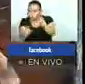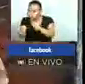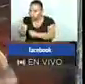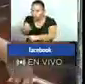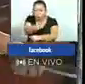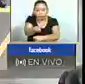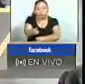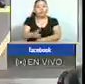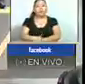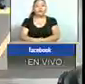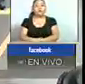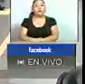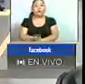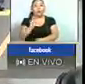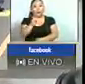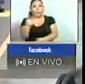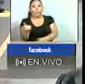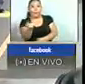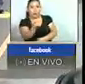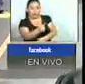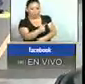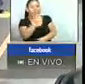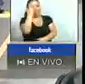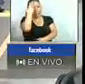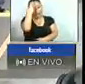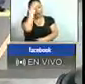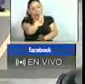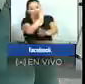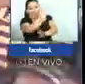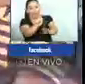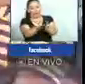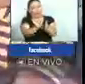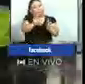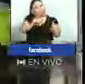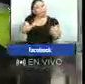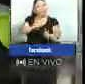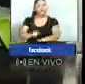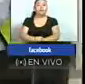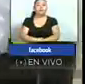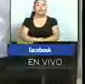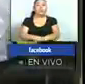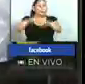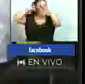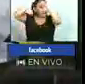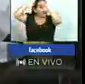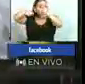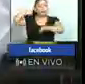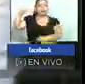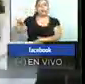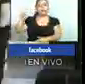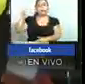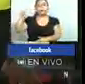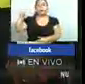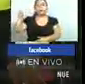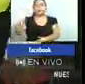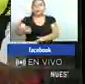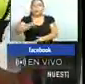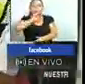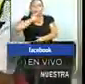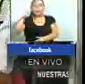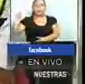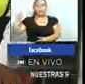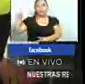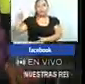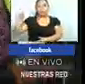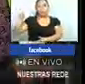Y los usuarios respetan el distanciamiento social. Con imágenes de Juan Castellanos, Tatiana Funes,